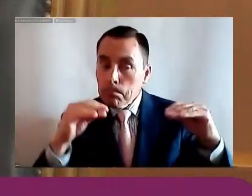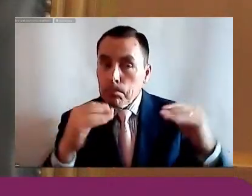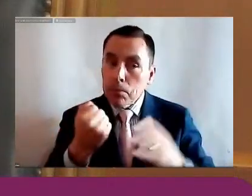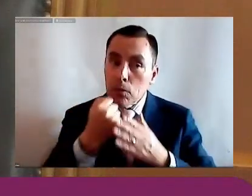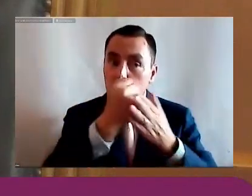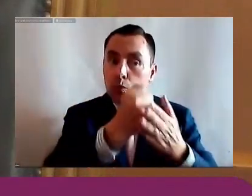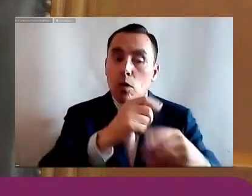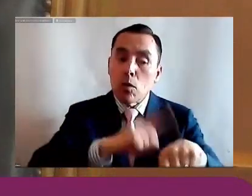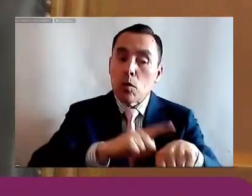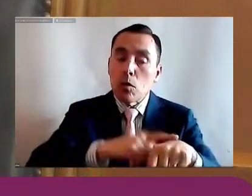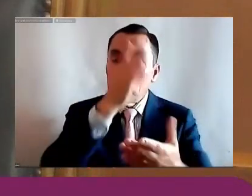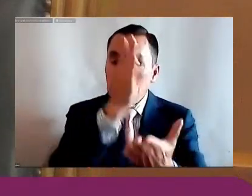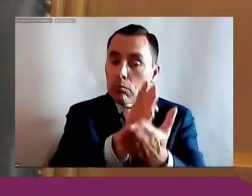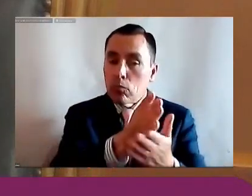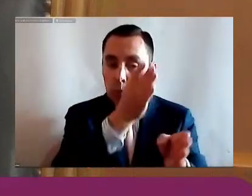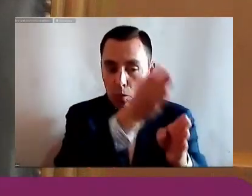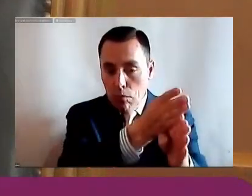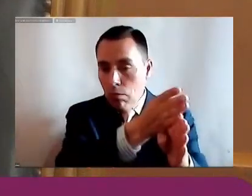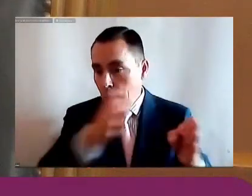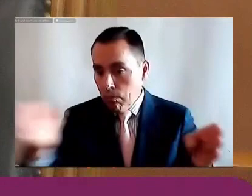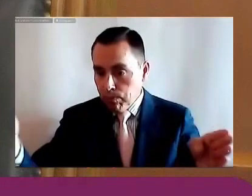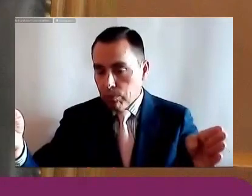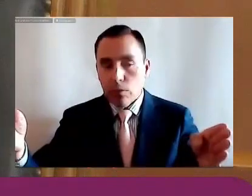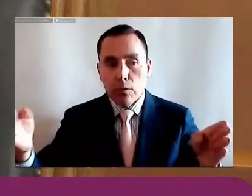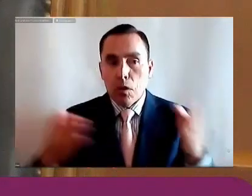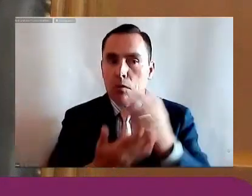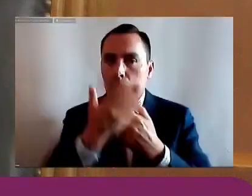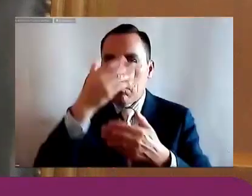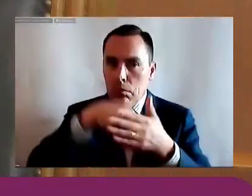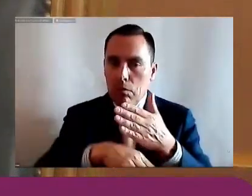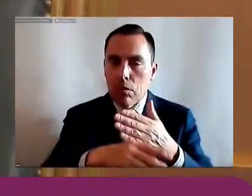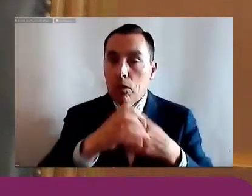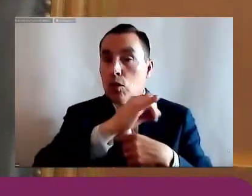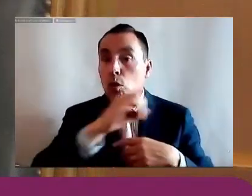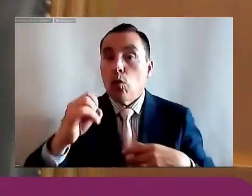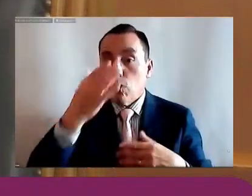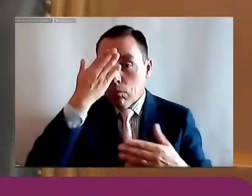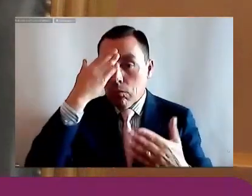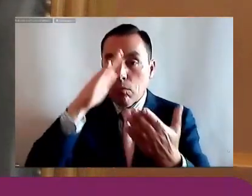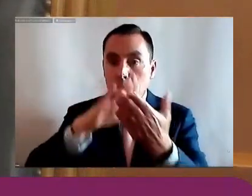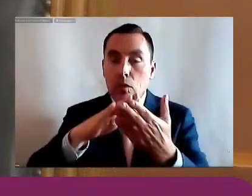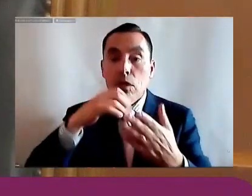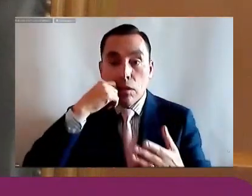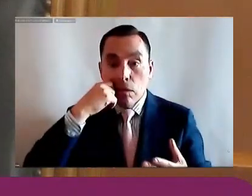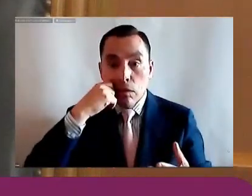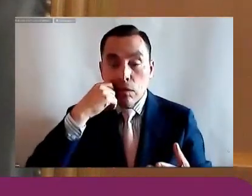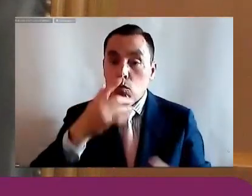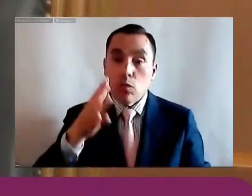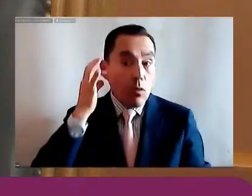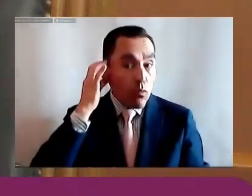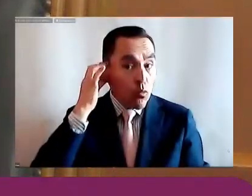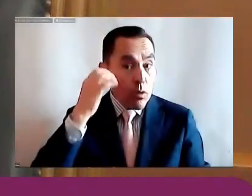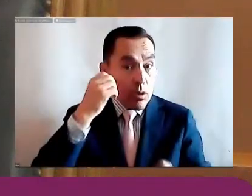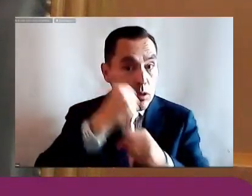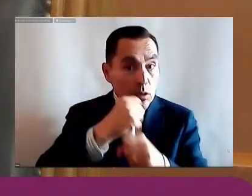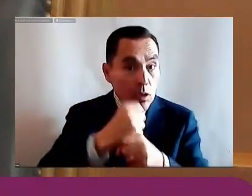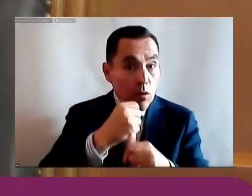rígidas. Y por otro lado, el de lo que se llama el derecho a la presencia. ¿Cómo hacemos también para que no